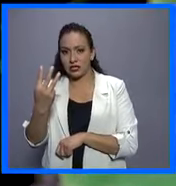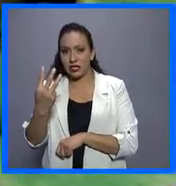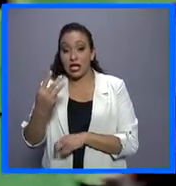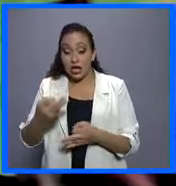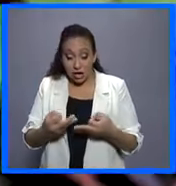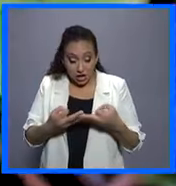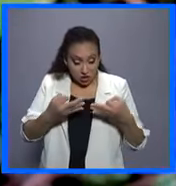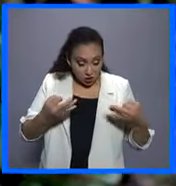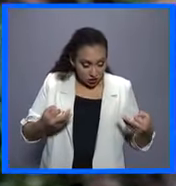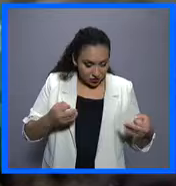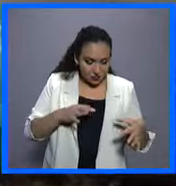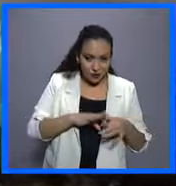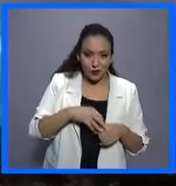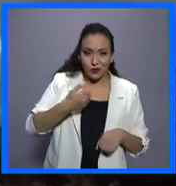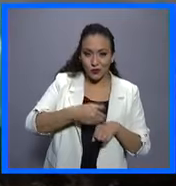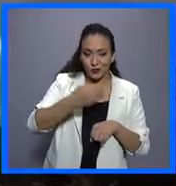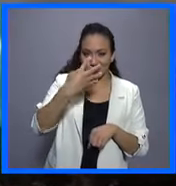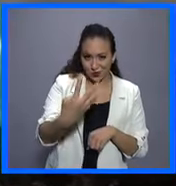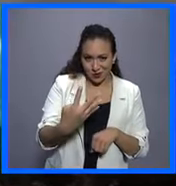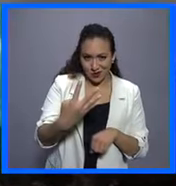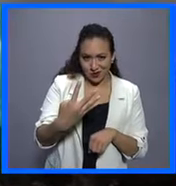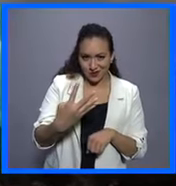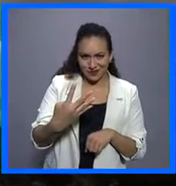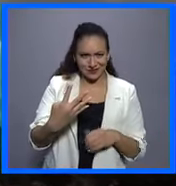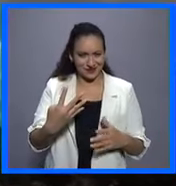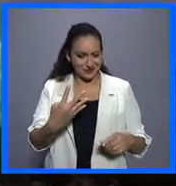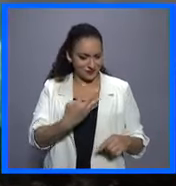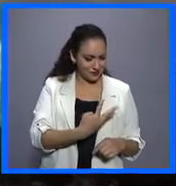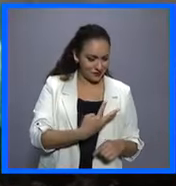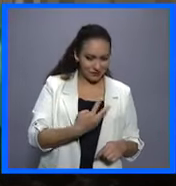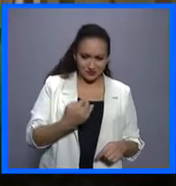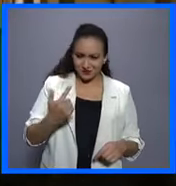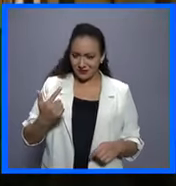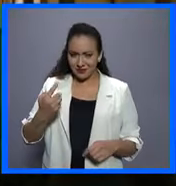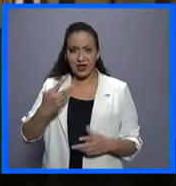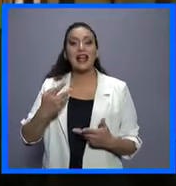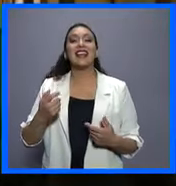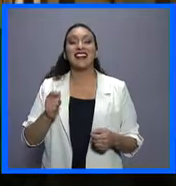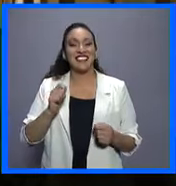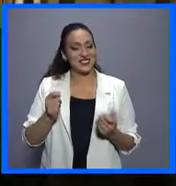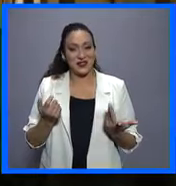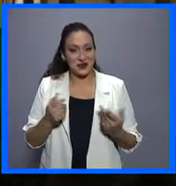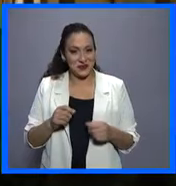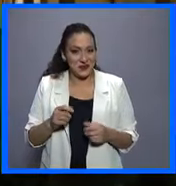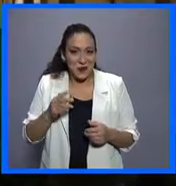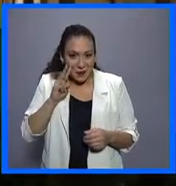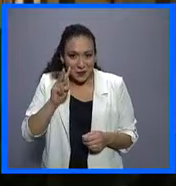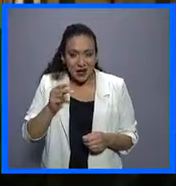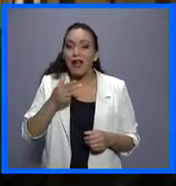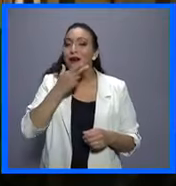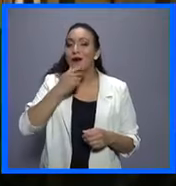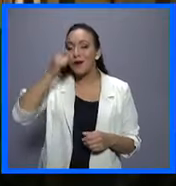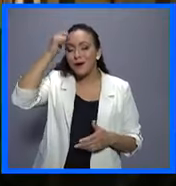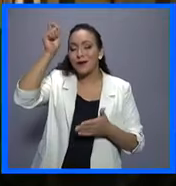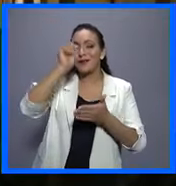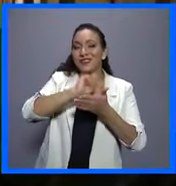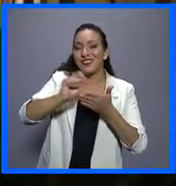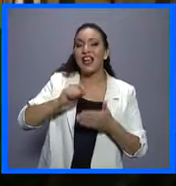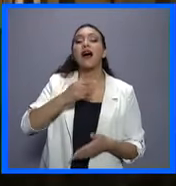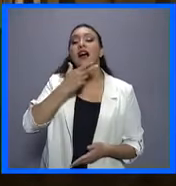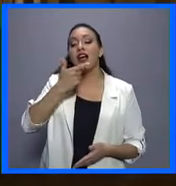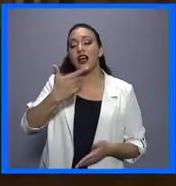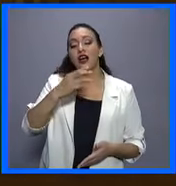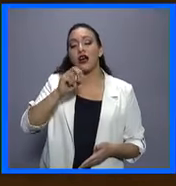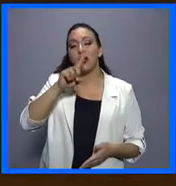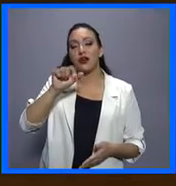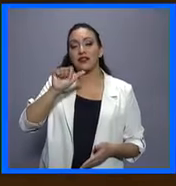terrenal, el número 4. No es coincidencia, entonces, que el ensayista, novelista y académico Gonzalo Celorio